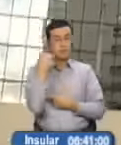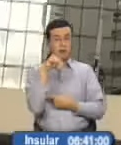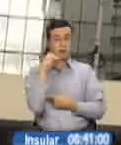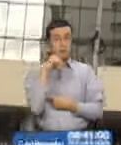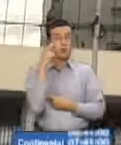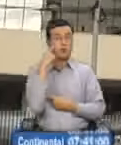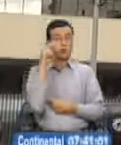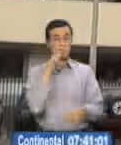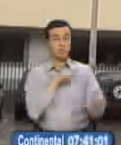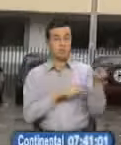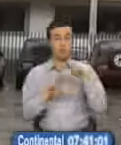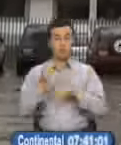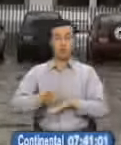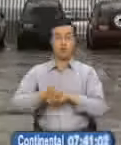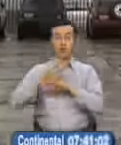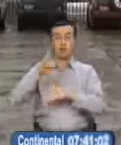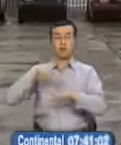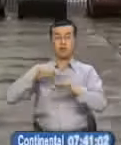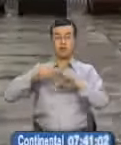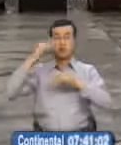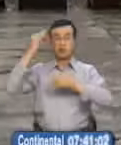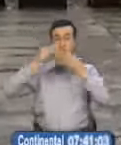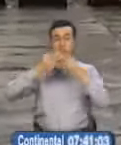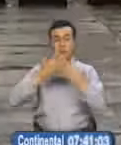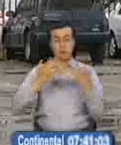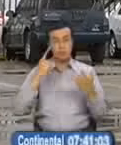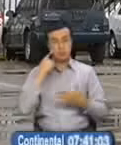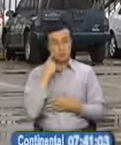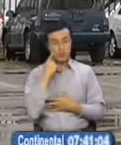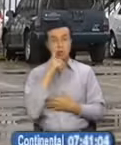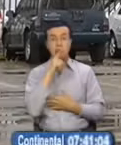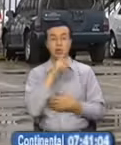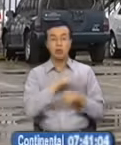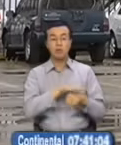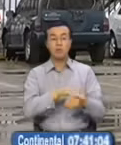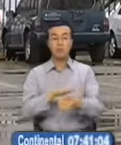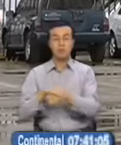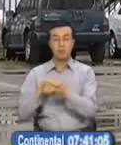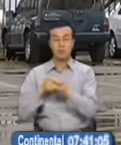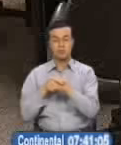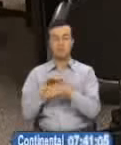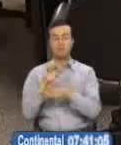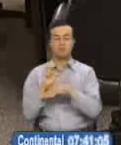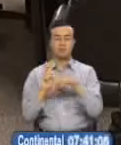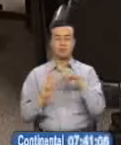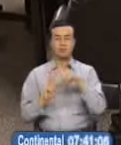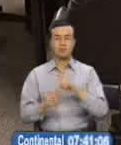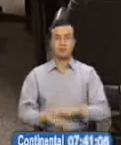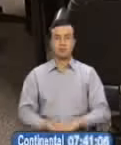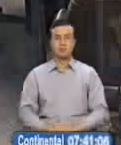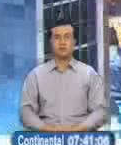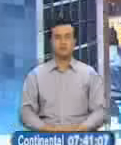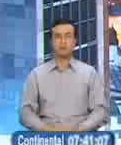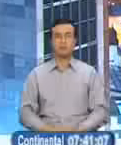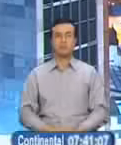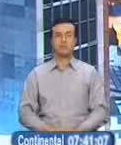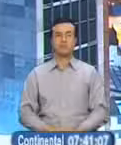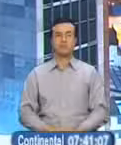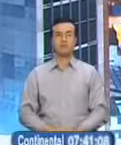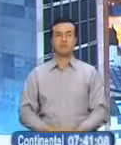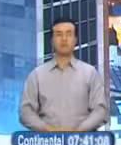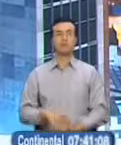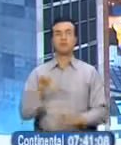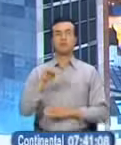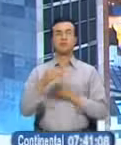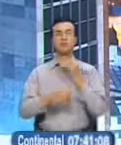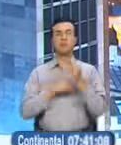se lleve a cabo en la Corte Nacional de Justicia la audiencia de vinculación de cargos. Rodrigo Gálvez, Ecuador TV. Este martes